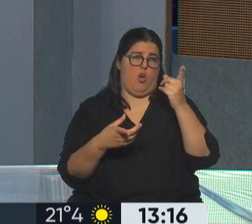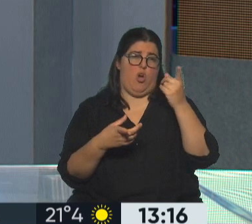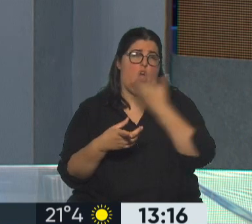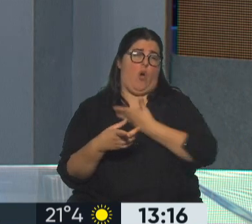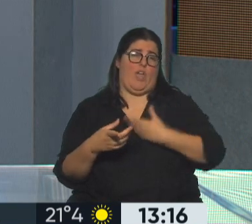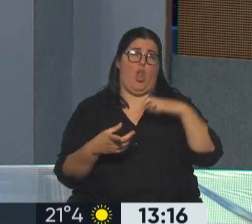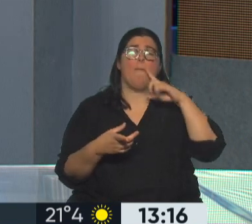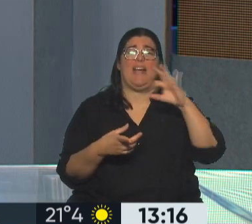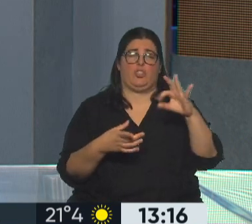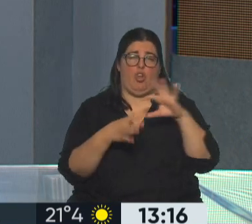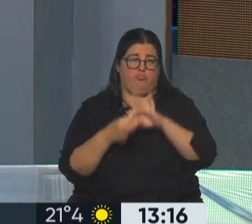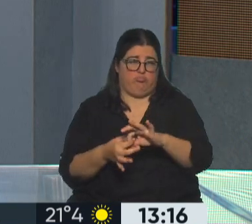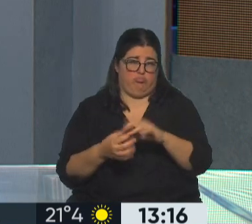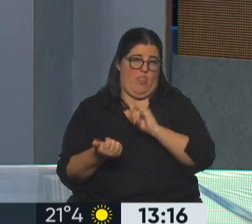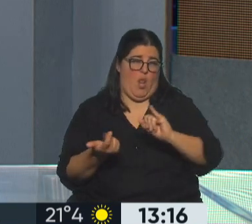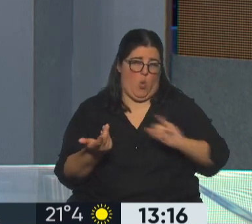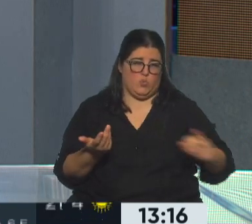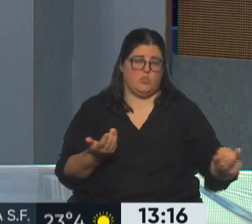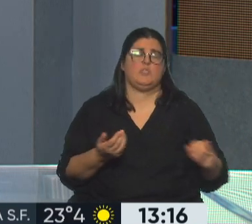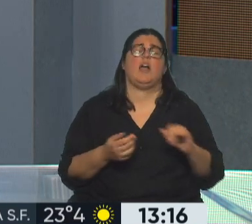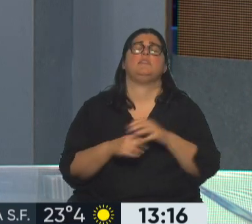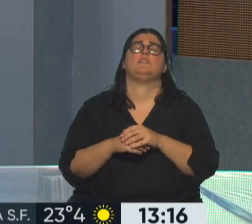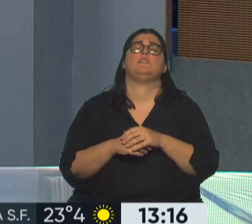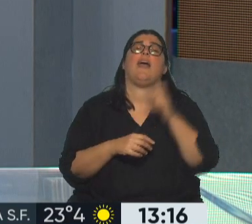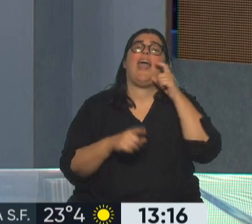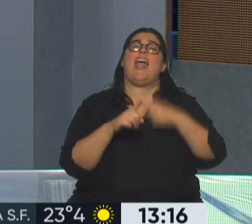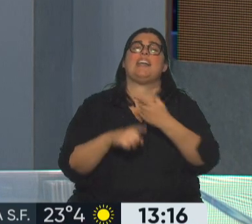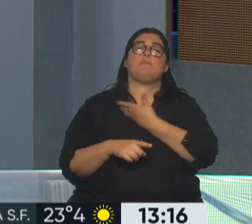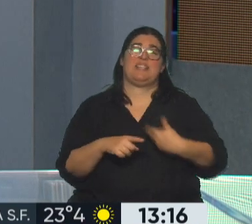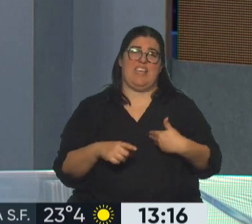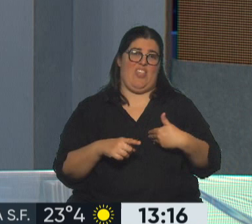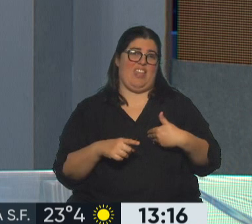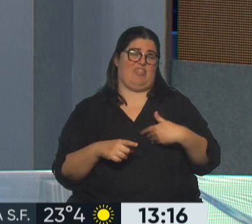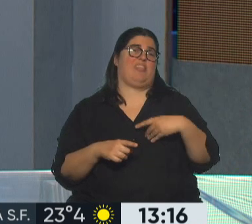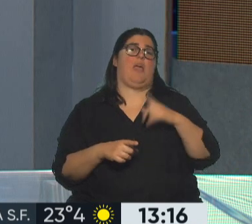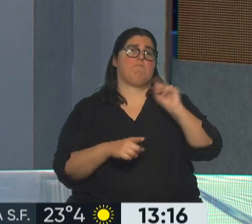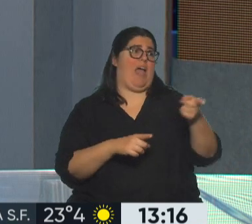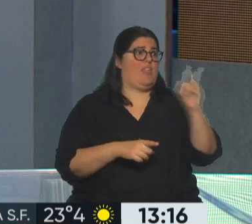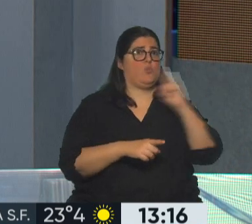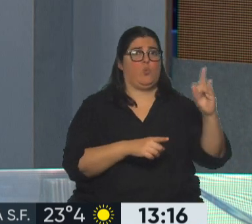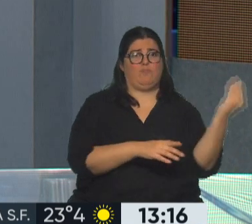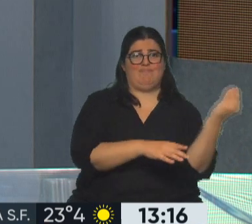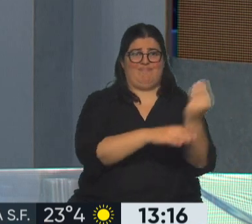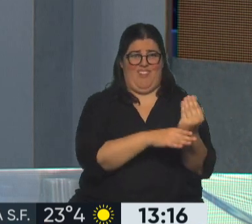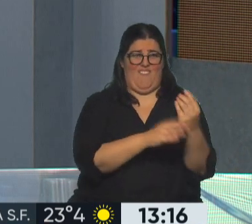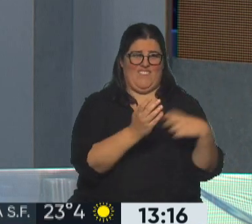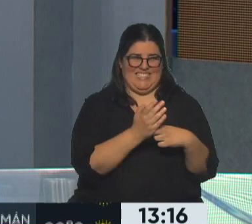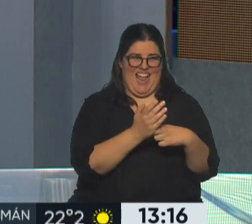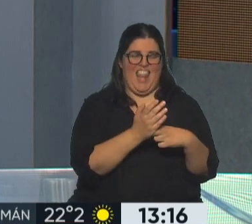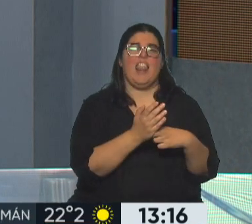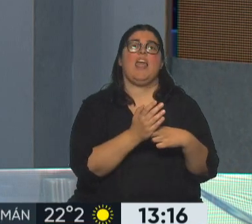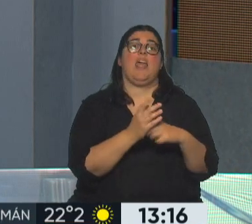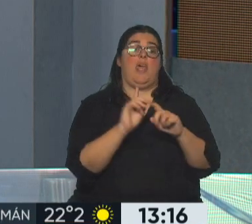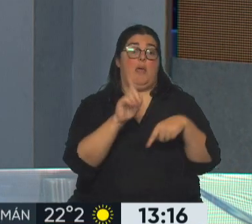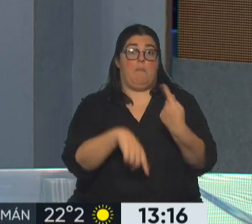gobierno de Petro y que su mandato, recordemos, nombrado por el anterior presidente, finaliza en febrero o marzo del próximo